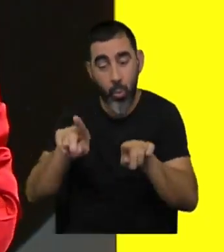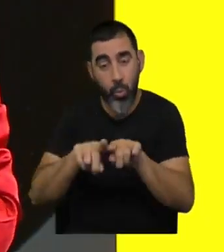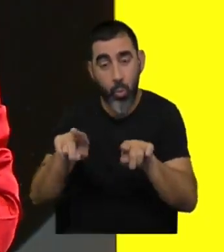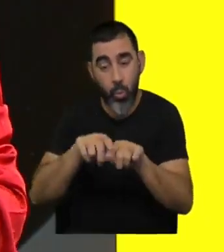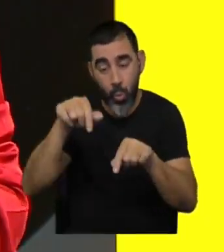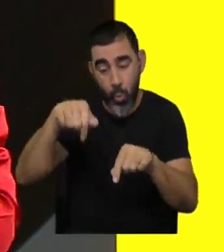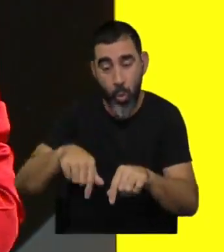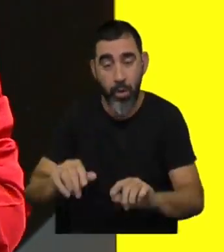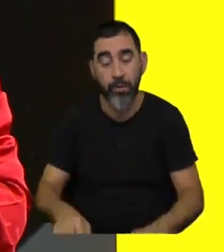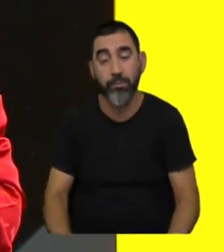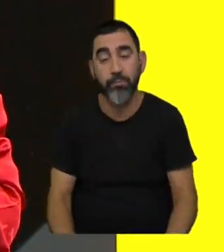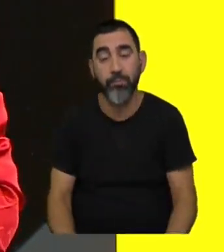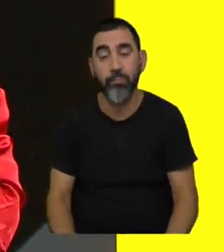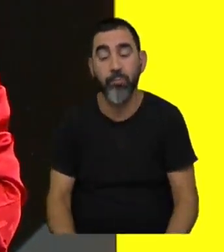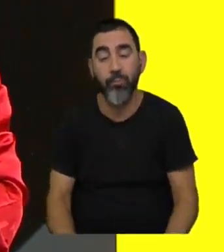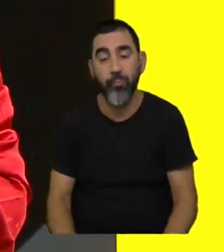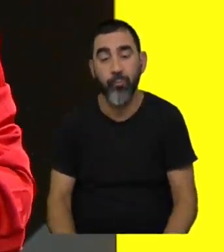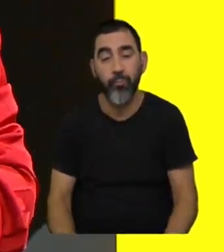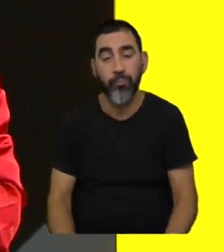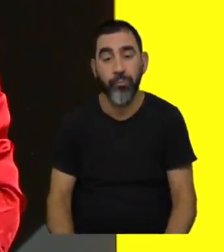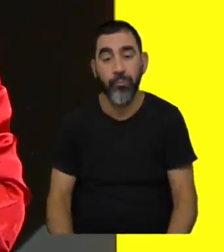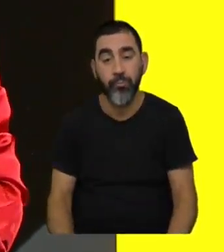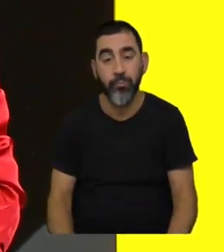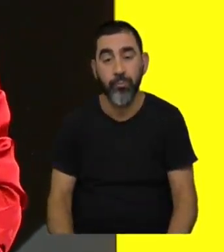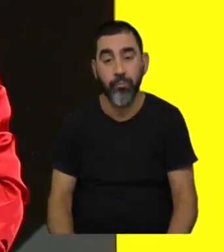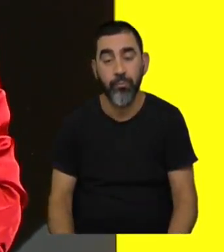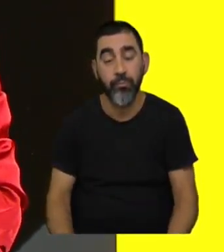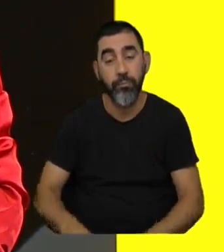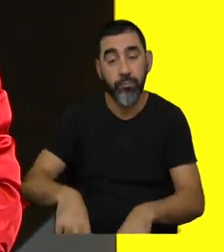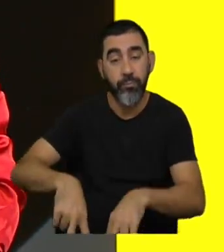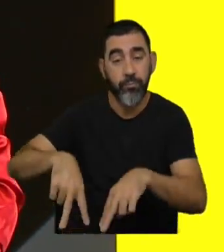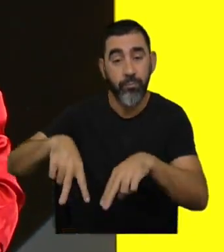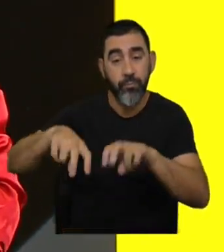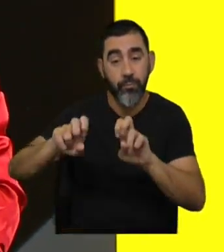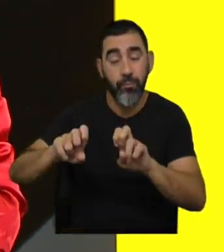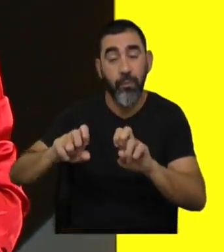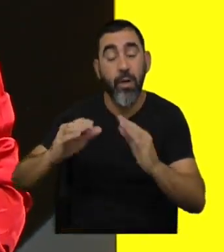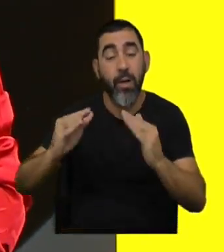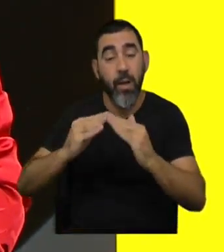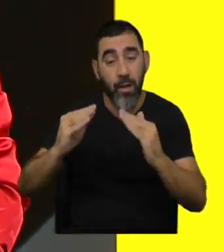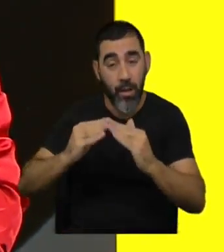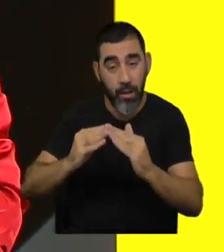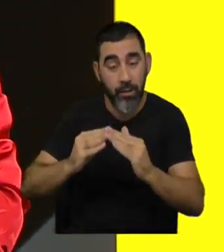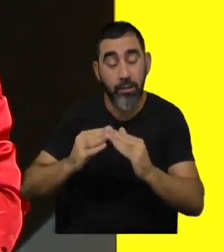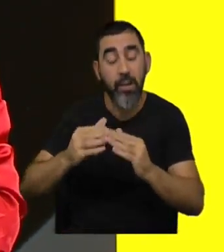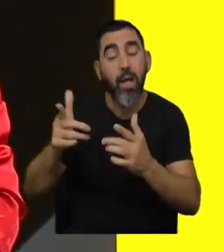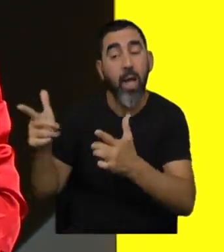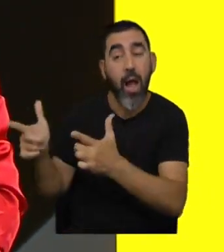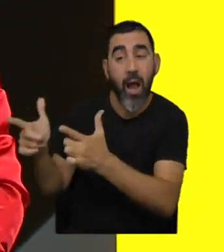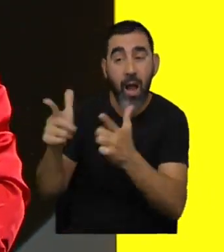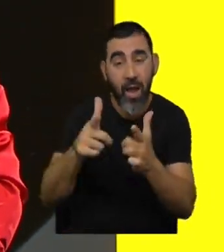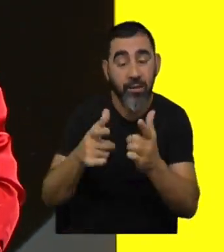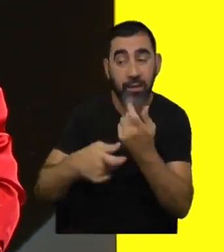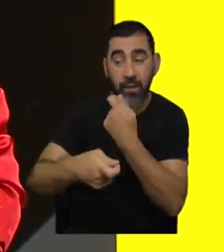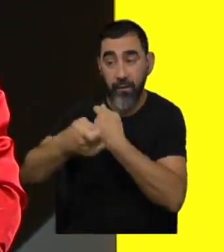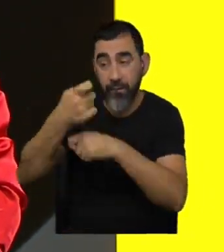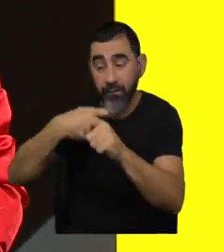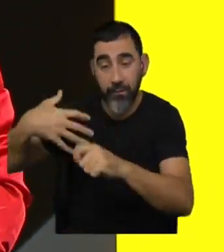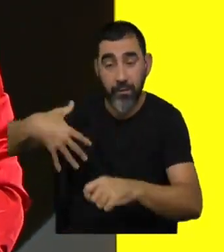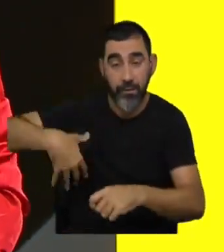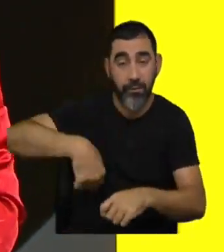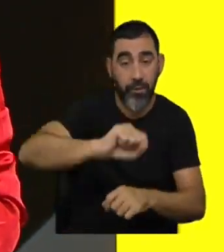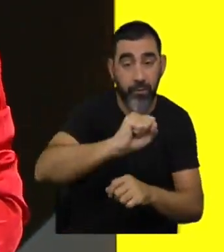de especies locales. Este estudio analizó tanto la caza como el traslado, la tenencia y la venta, que son como las